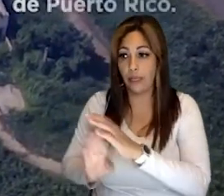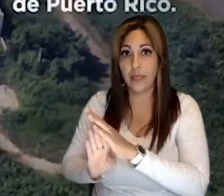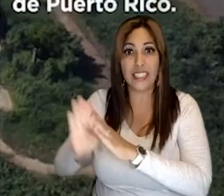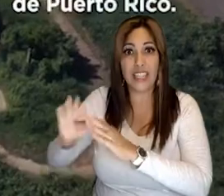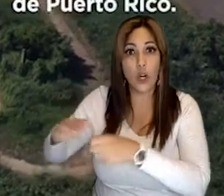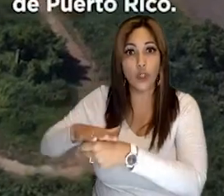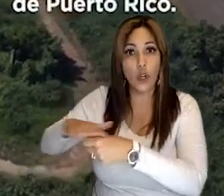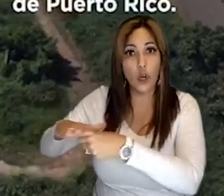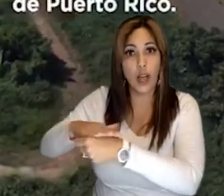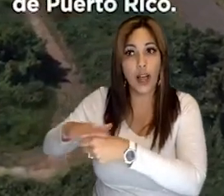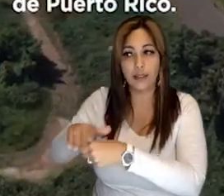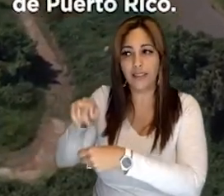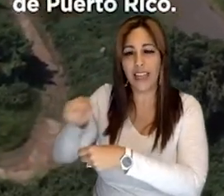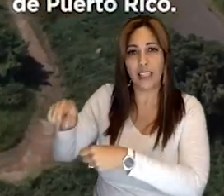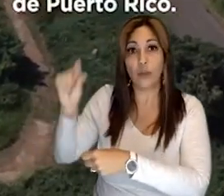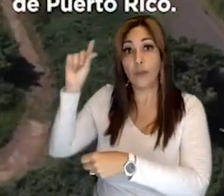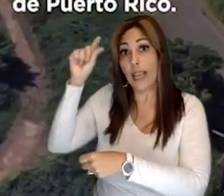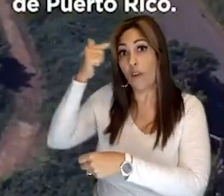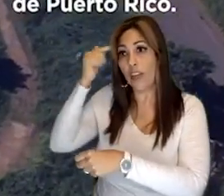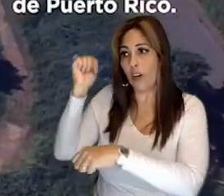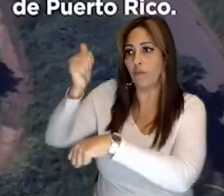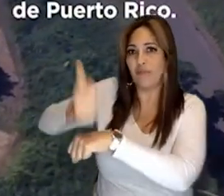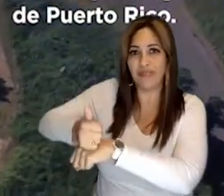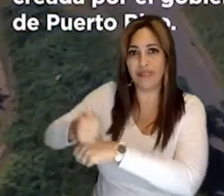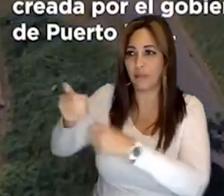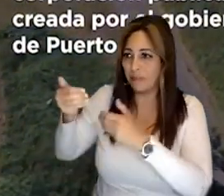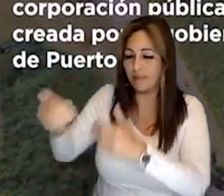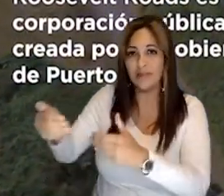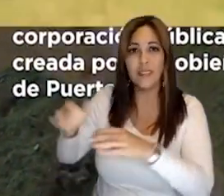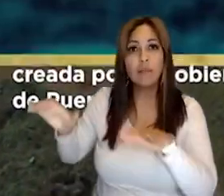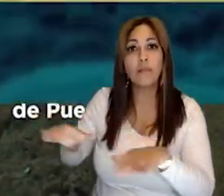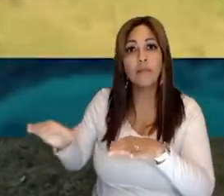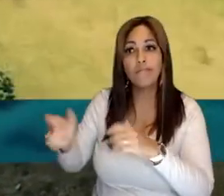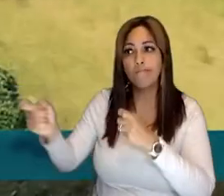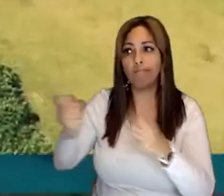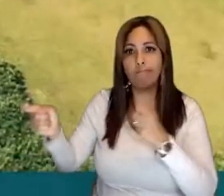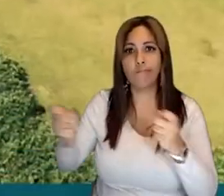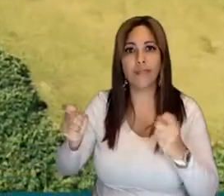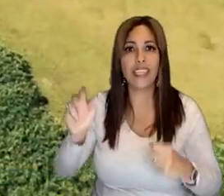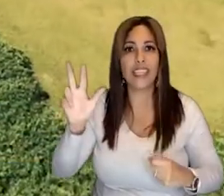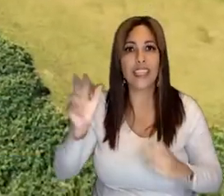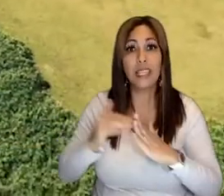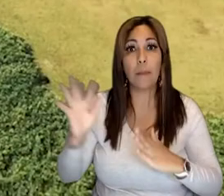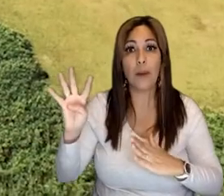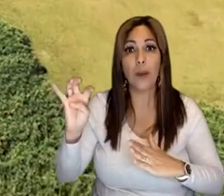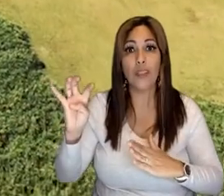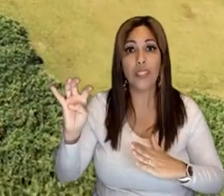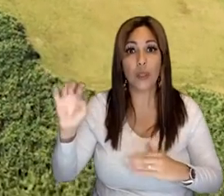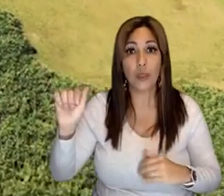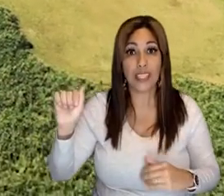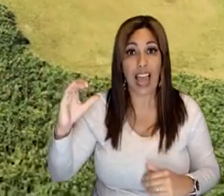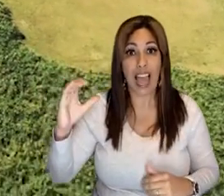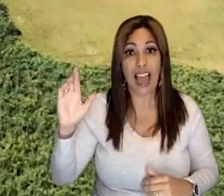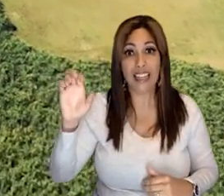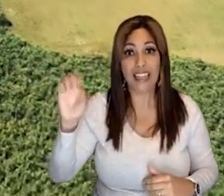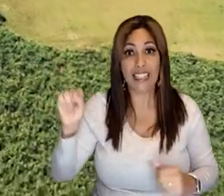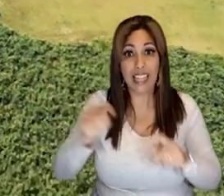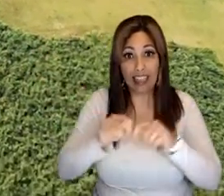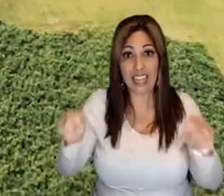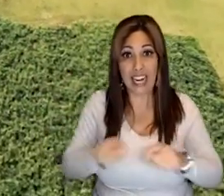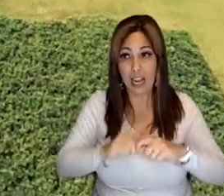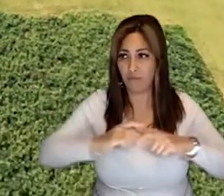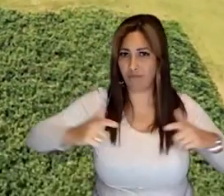de Redesarrollo Local es la instrumentalidad gubernamental que manejará los 3,400 acres de